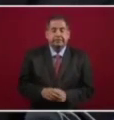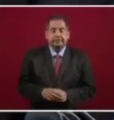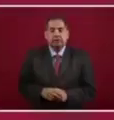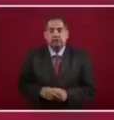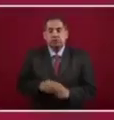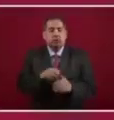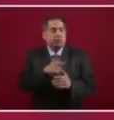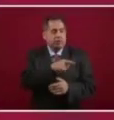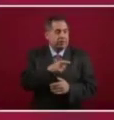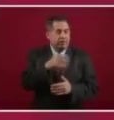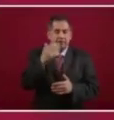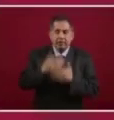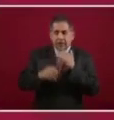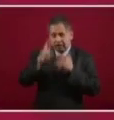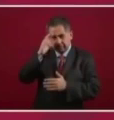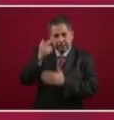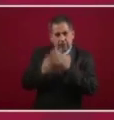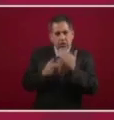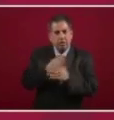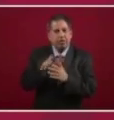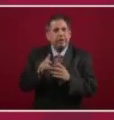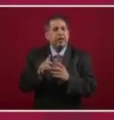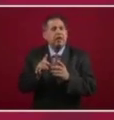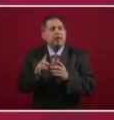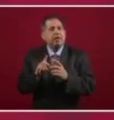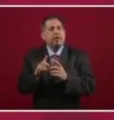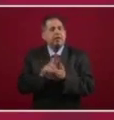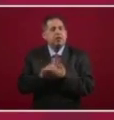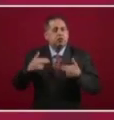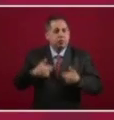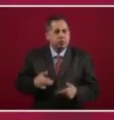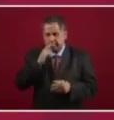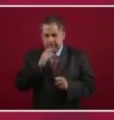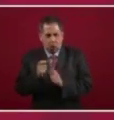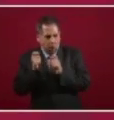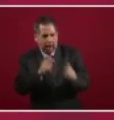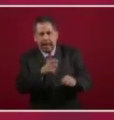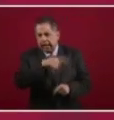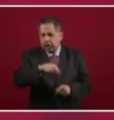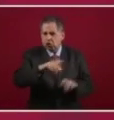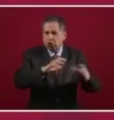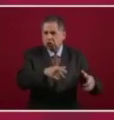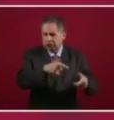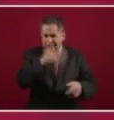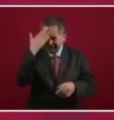de violaciones de derechos humanos, entregarles a ellos